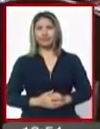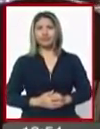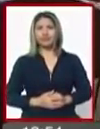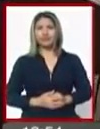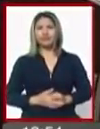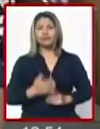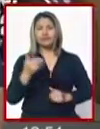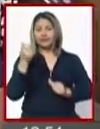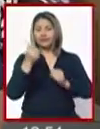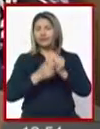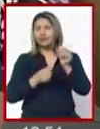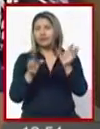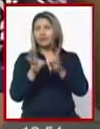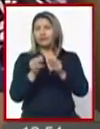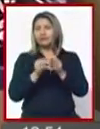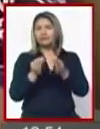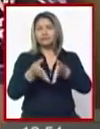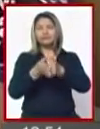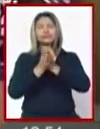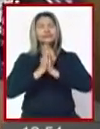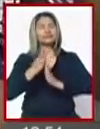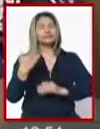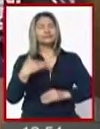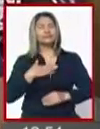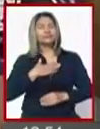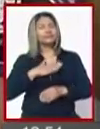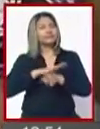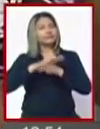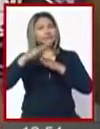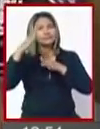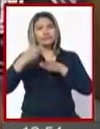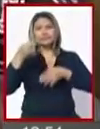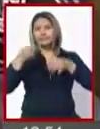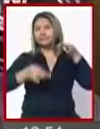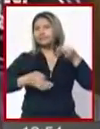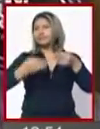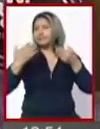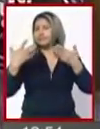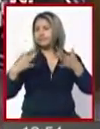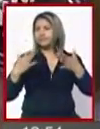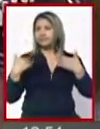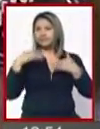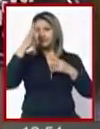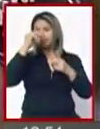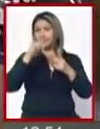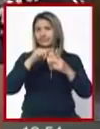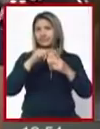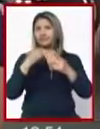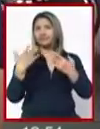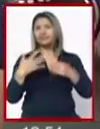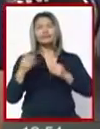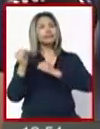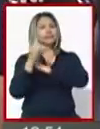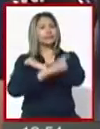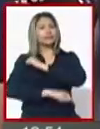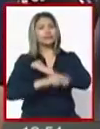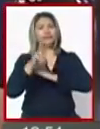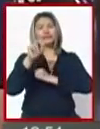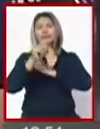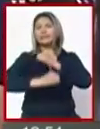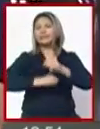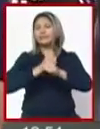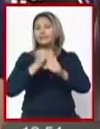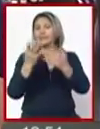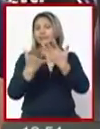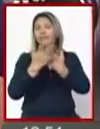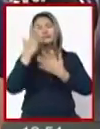¿no?, dentro de cada audiencia. Y nosotros pedir, por favor, de una vez que el juicio se pueda instalar y que este señor sea condenado a 30 años sin derecho